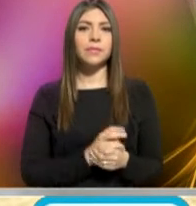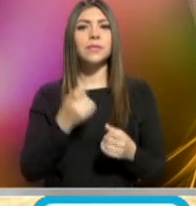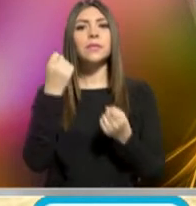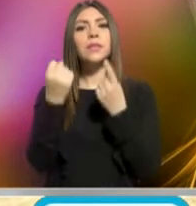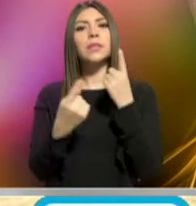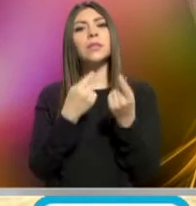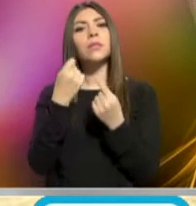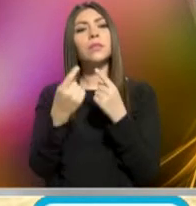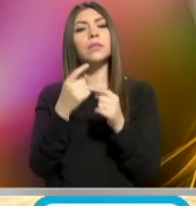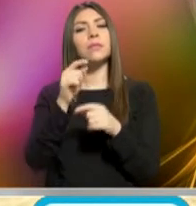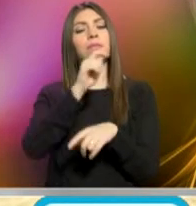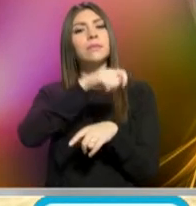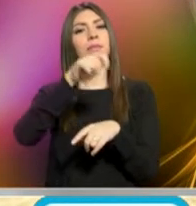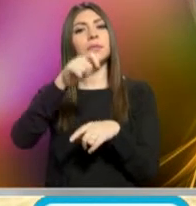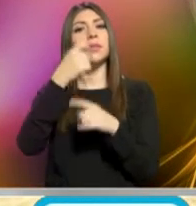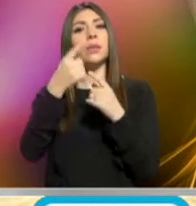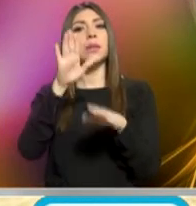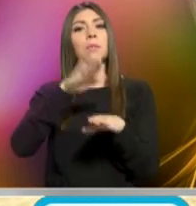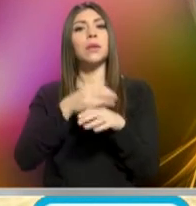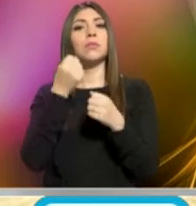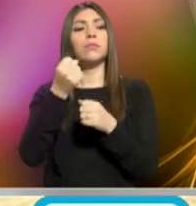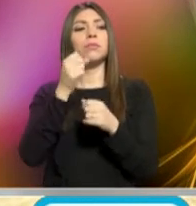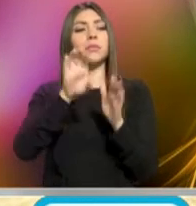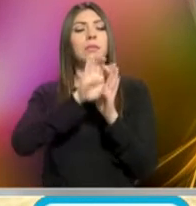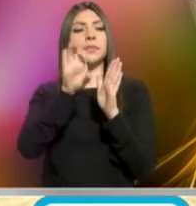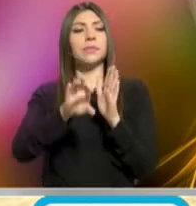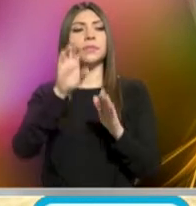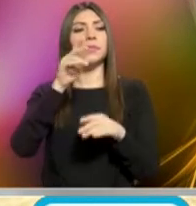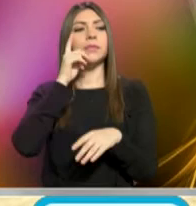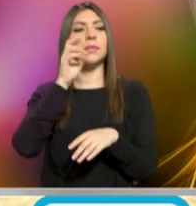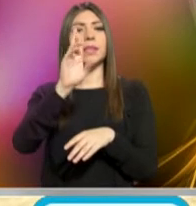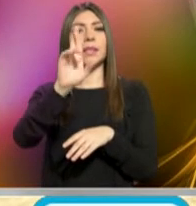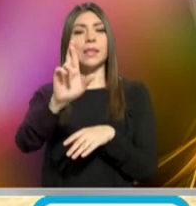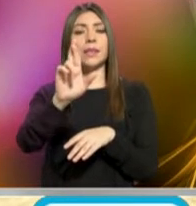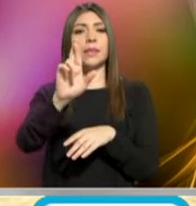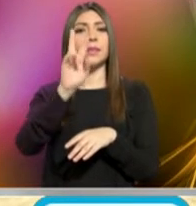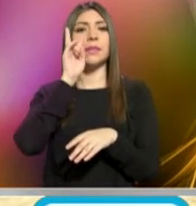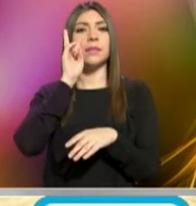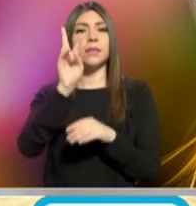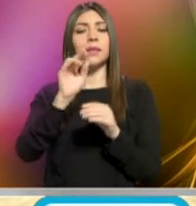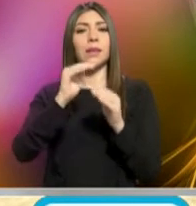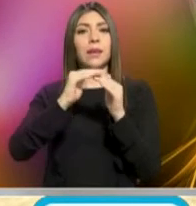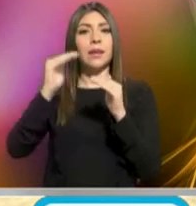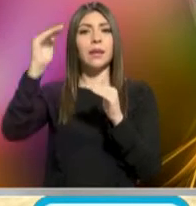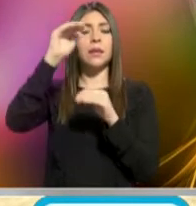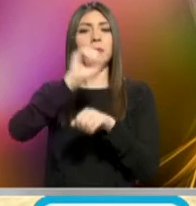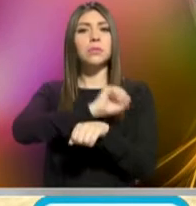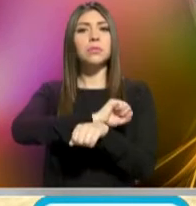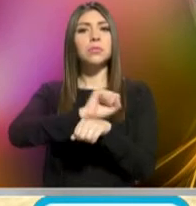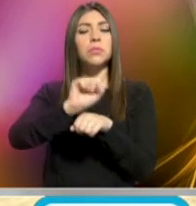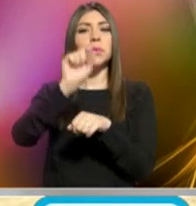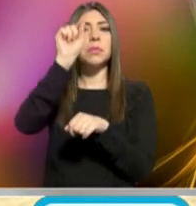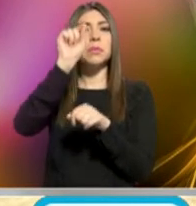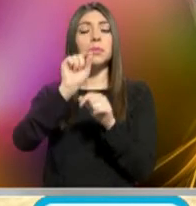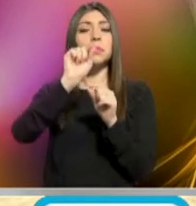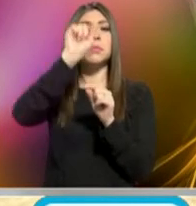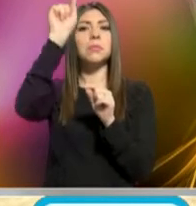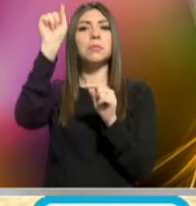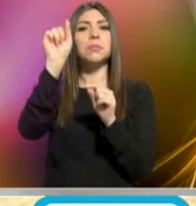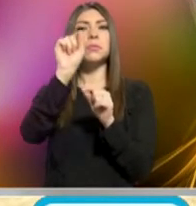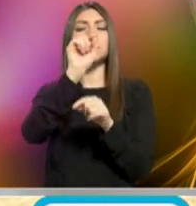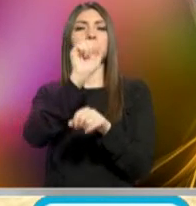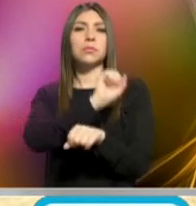letras están más marcadas que otras. Por ejemplo, la parte superior de la R, vemos que es como muy suavecita. Claro. Ahí es donde vemos